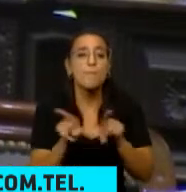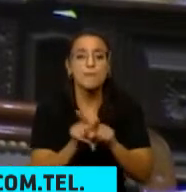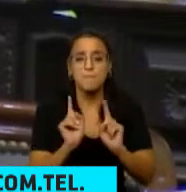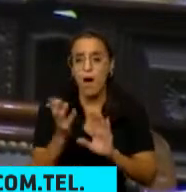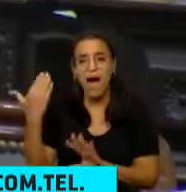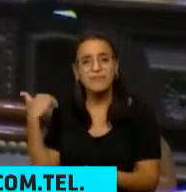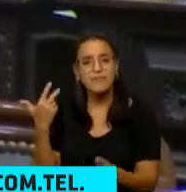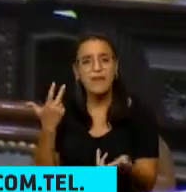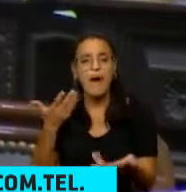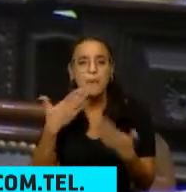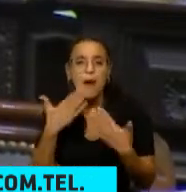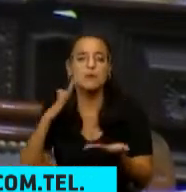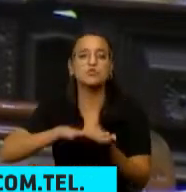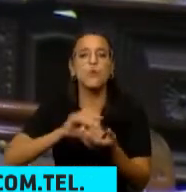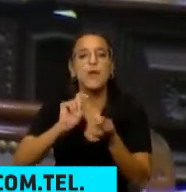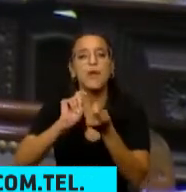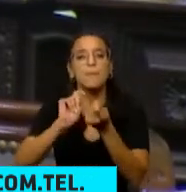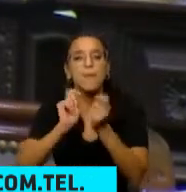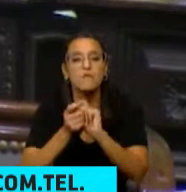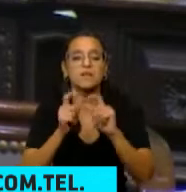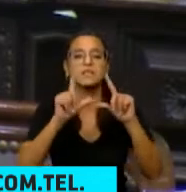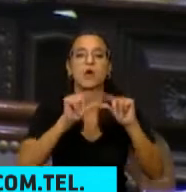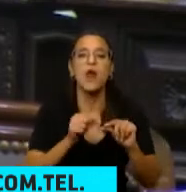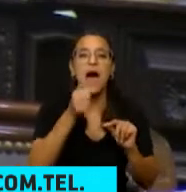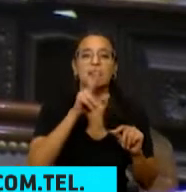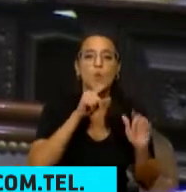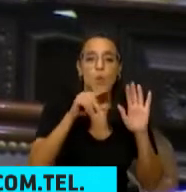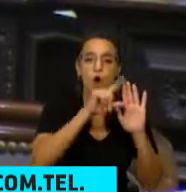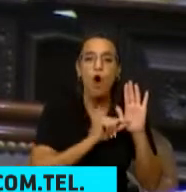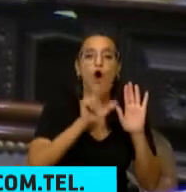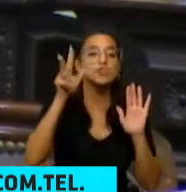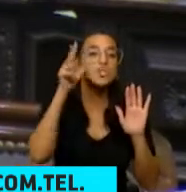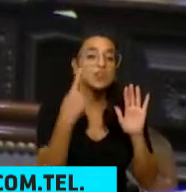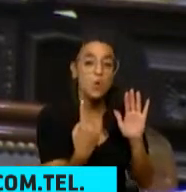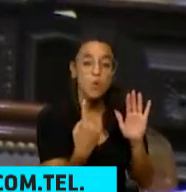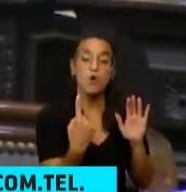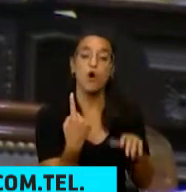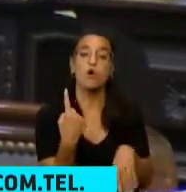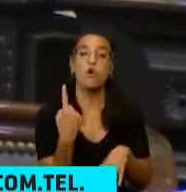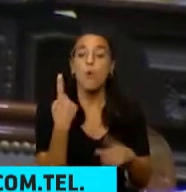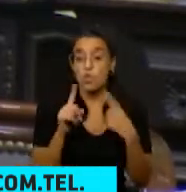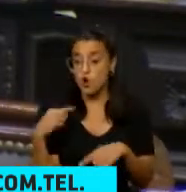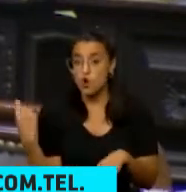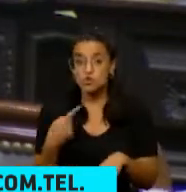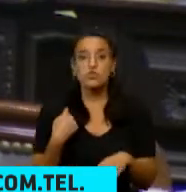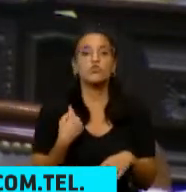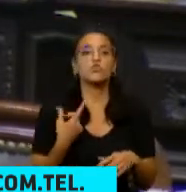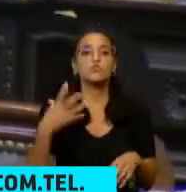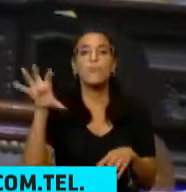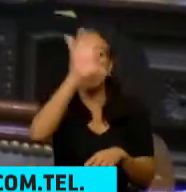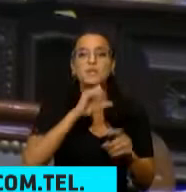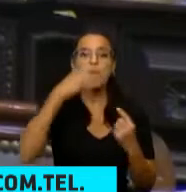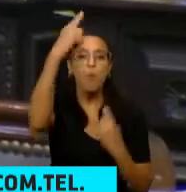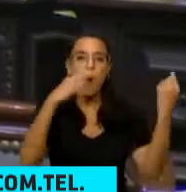electoral. Muchas gracias a vos, que tengan buen día, a tu audiencia, ahí a toda la zona de Río Cuarto, y estamos